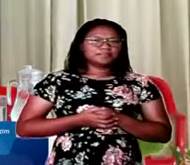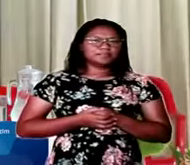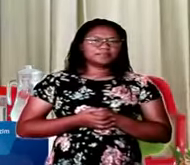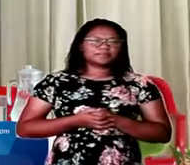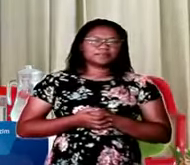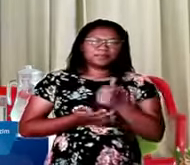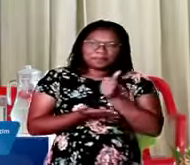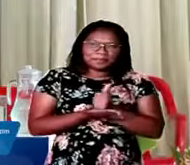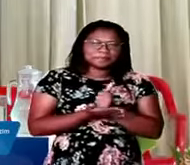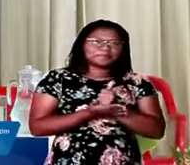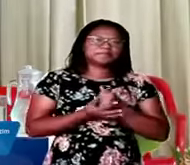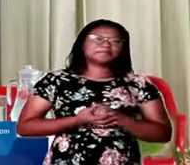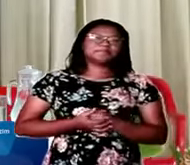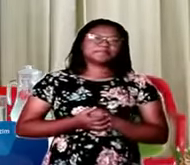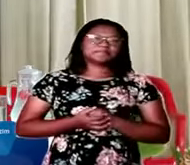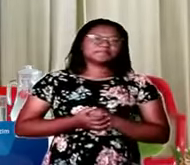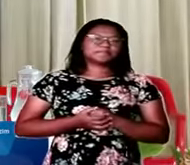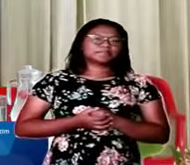Amén.